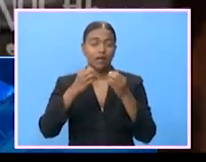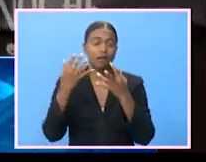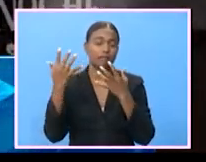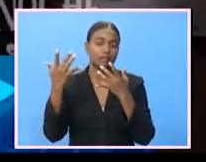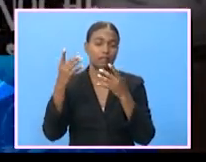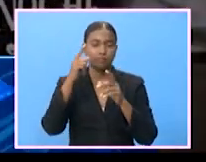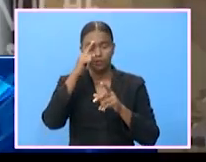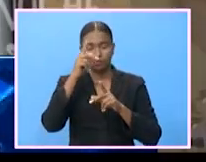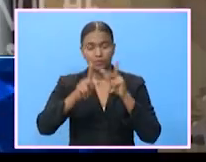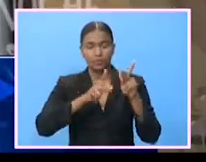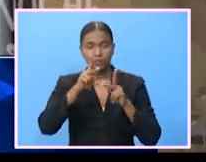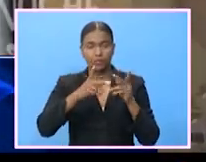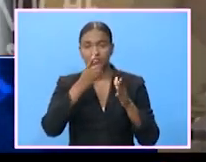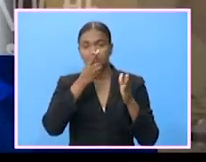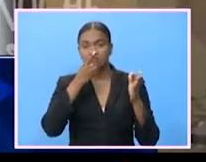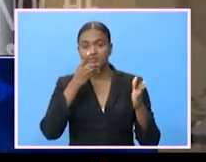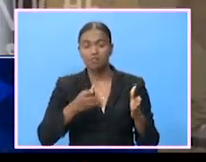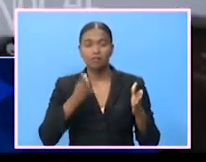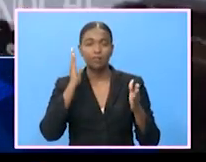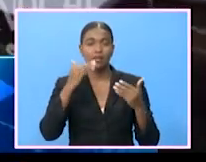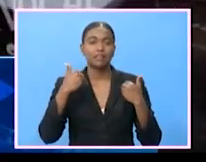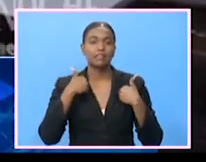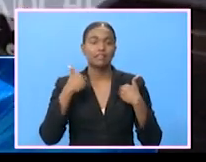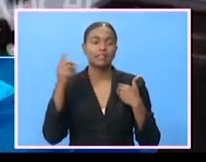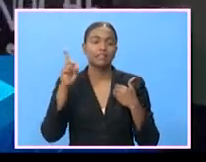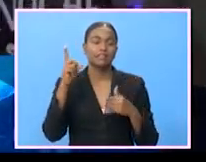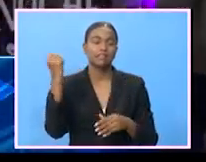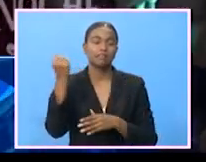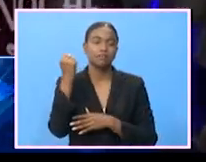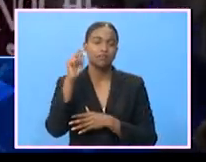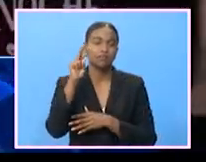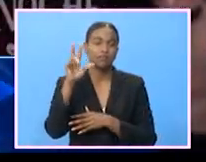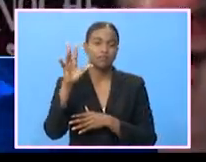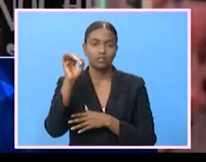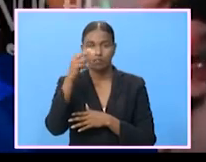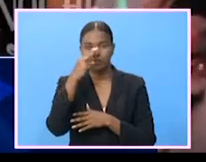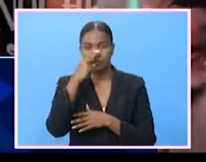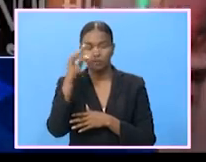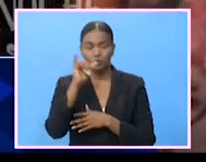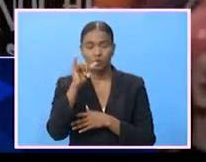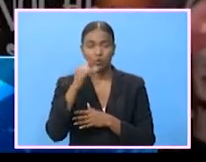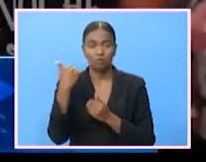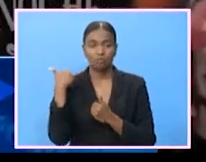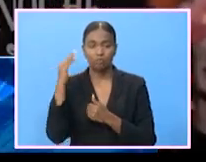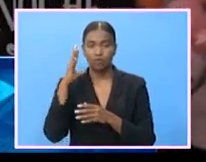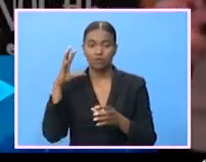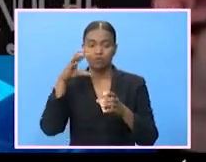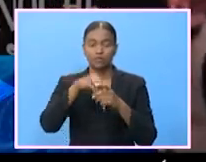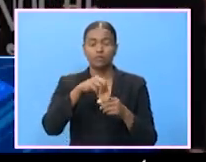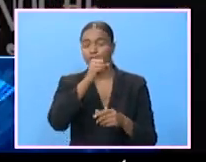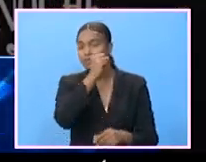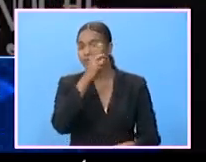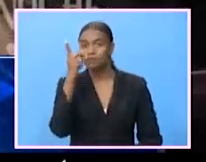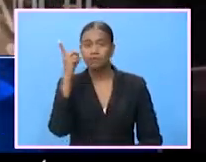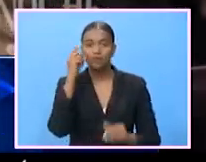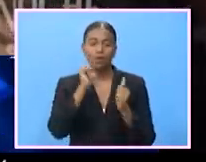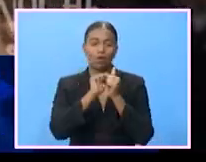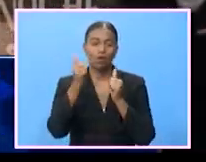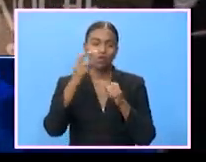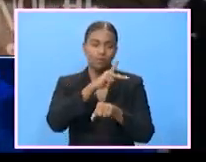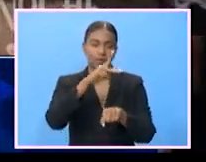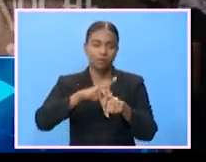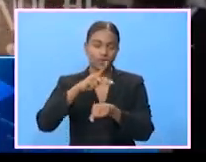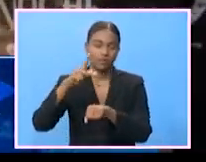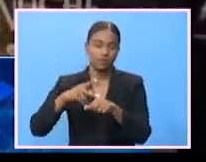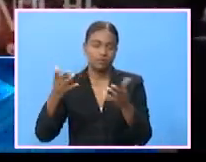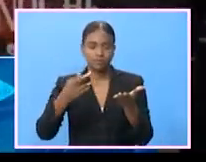la población dominicana, que tendrá lugar el sábado 25 de junio y que incorporará el Gran Santo Domingo y otras provincias